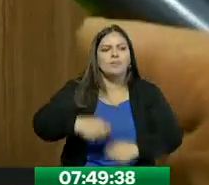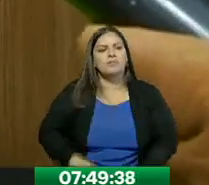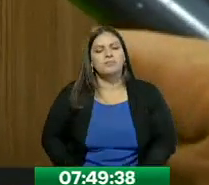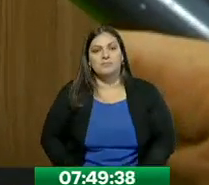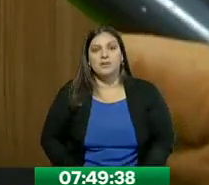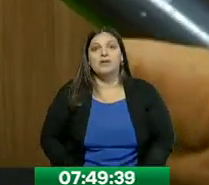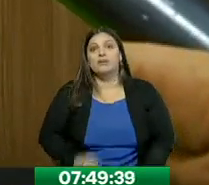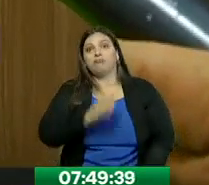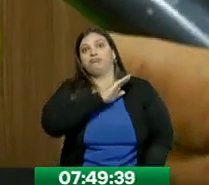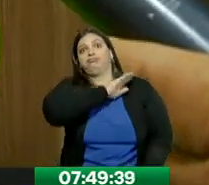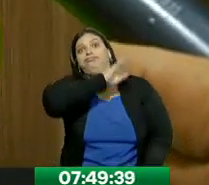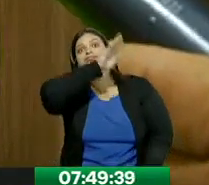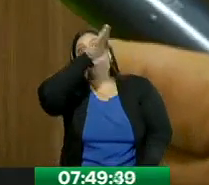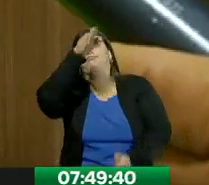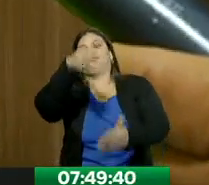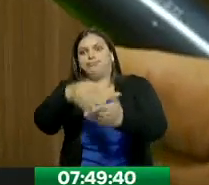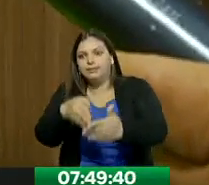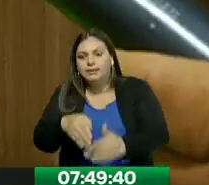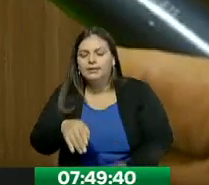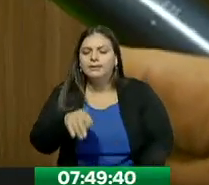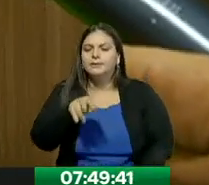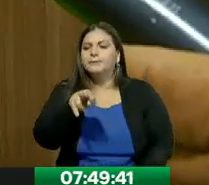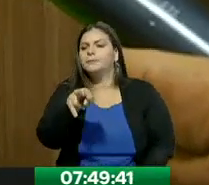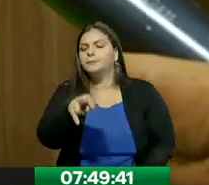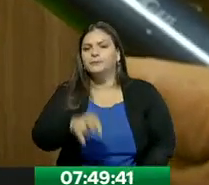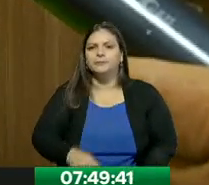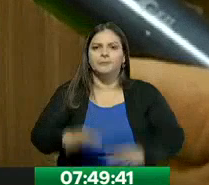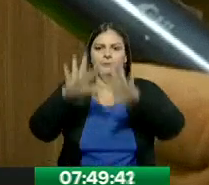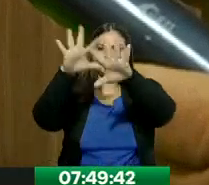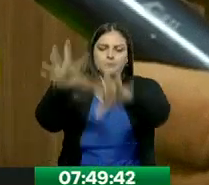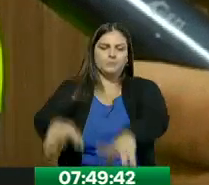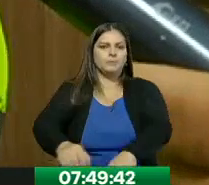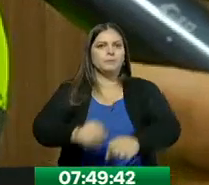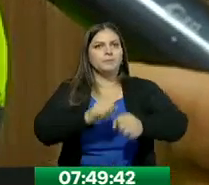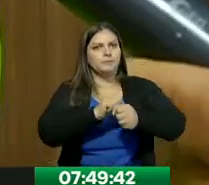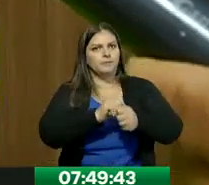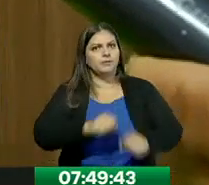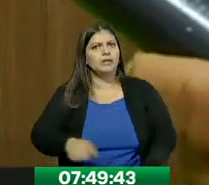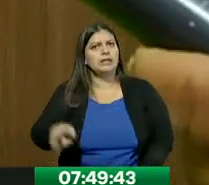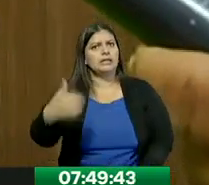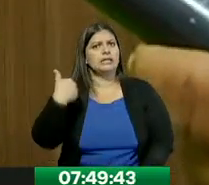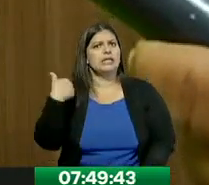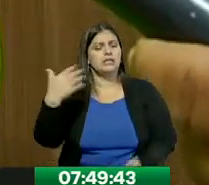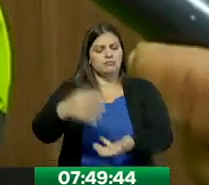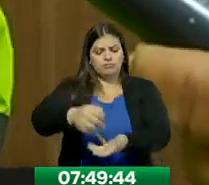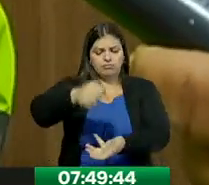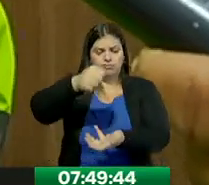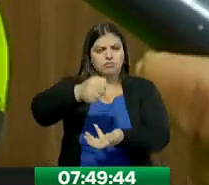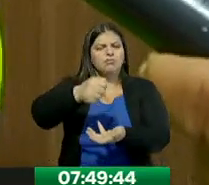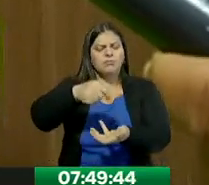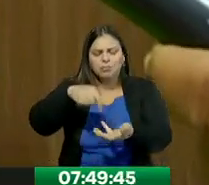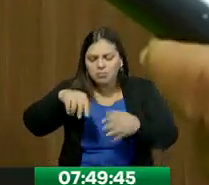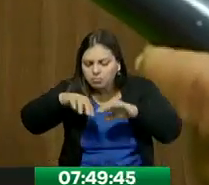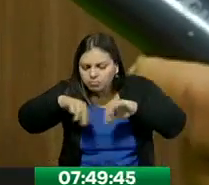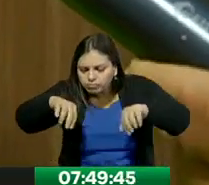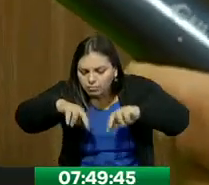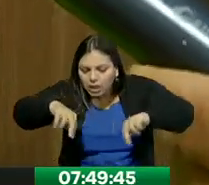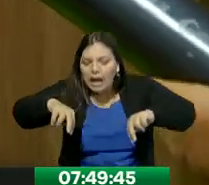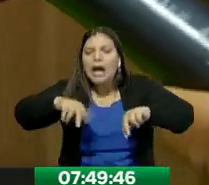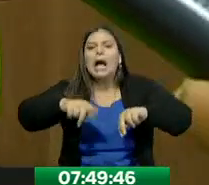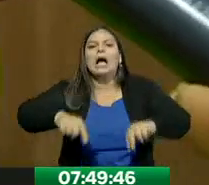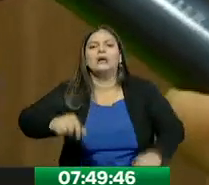les encontraba varios paquetes de una sustancia vegetal verdosa y una sustancia blanquecina,